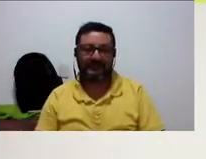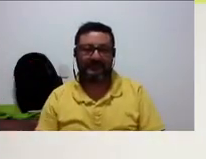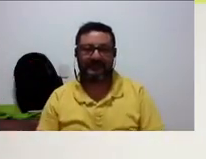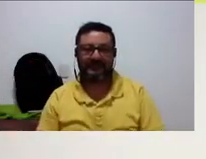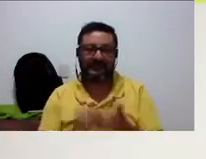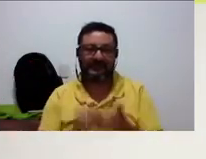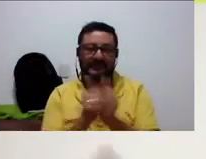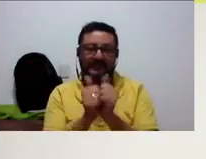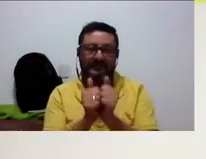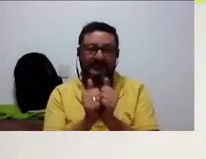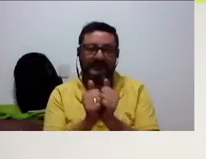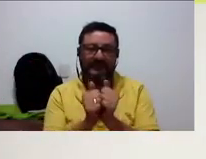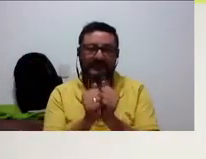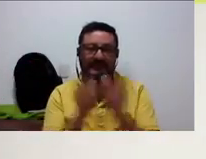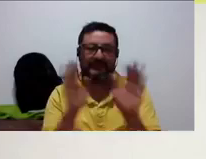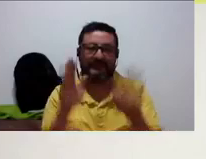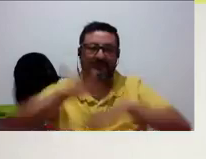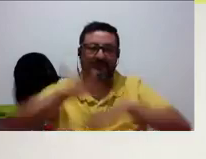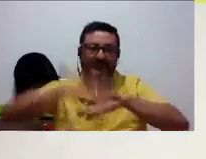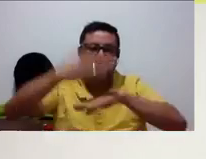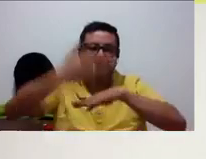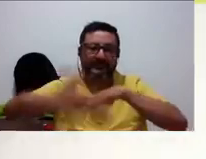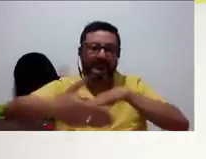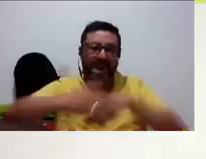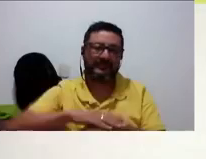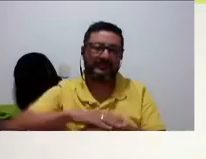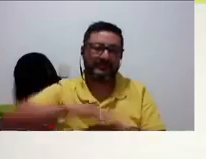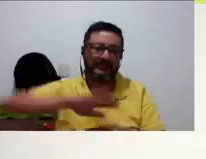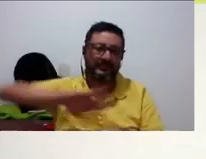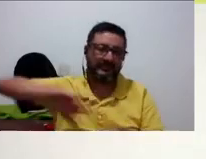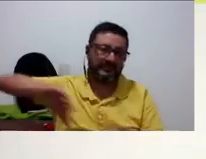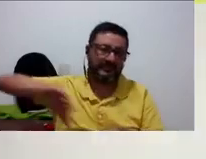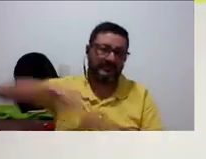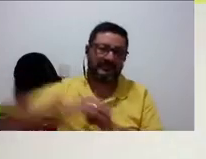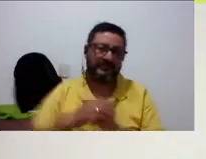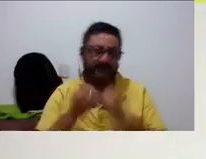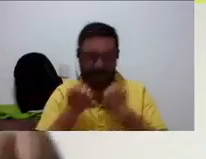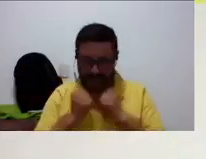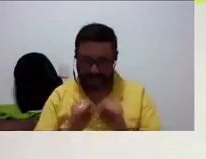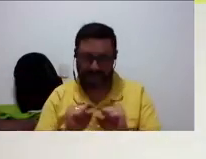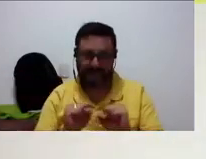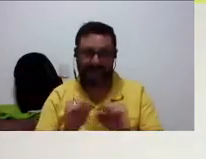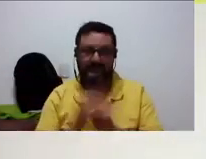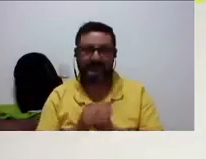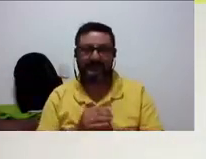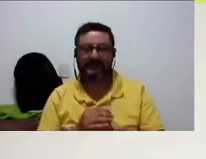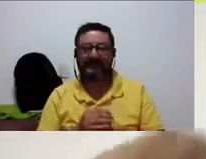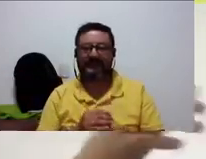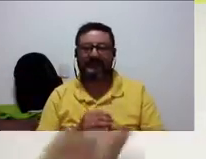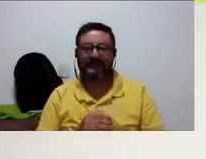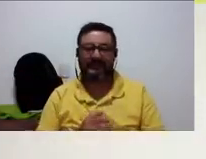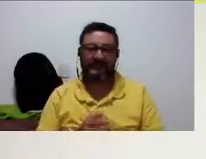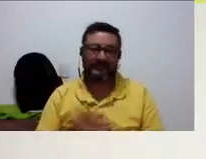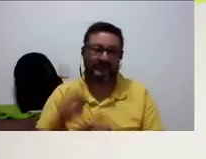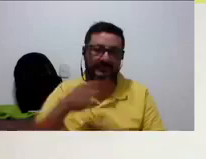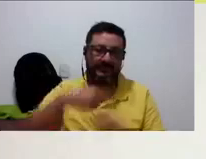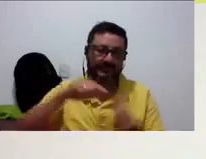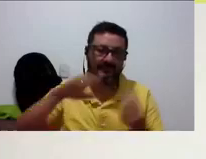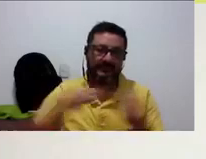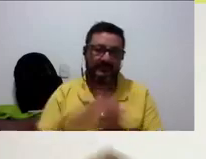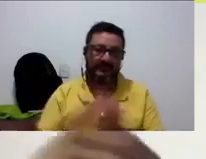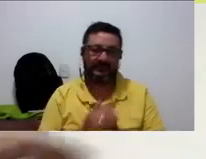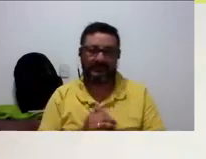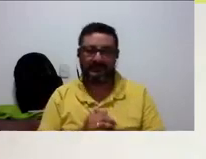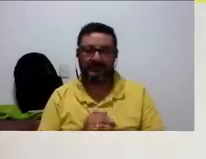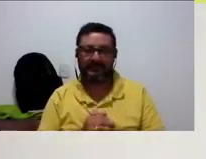cuando era lo último que se tenía por allá olvidado, y para ello hacer el esfuerzo de empezar con las elecciones, de semanas